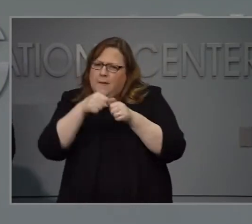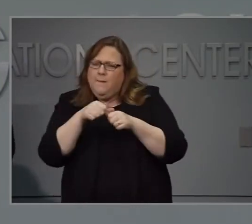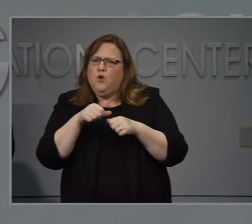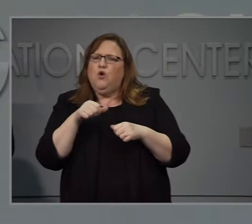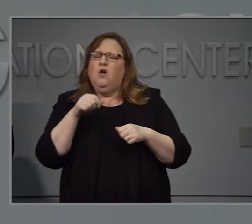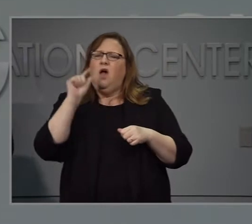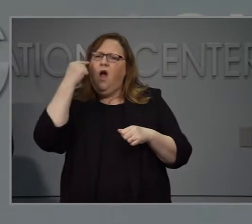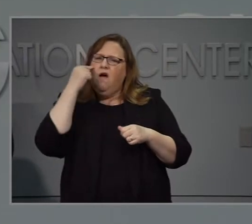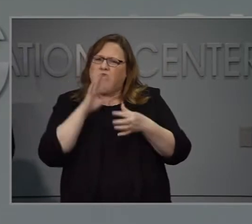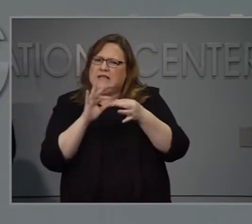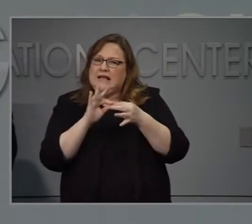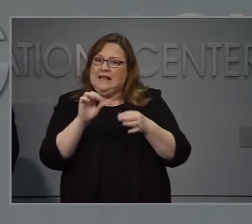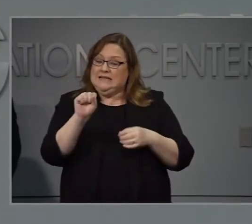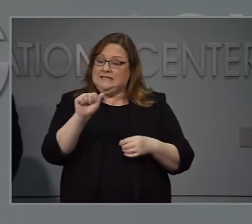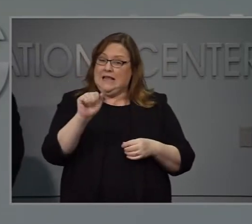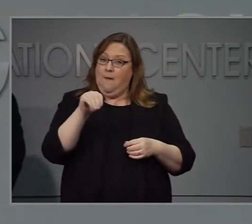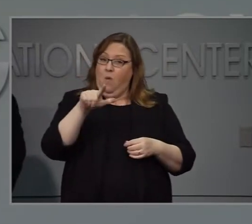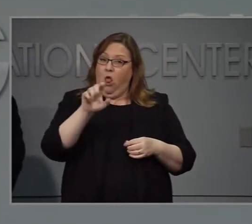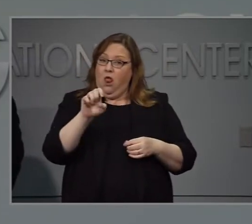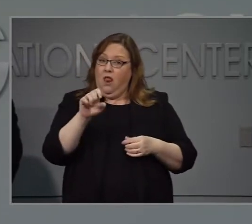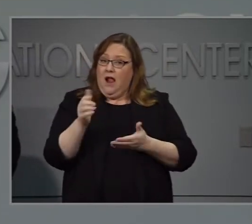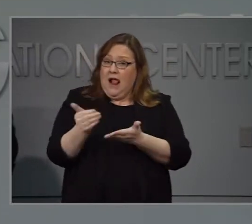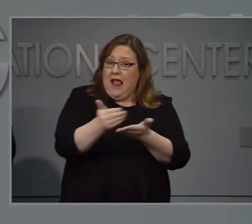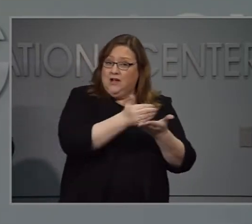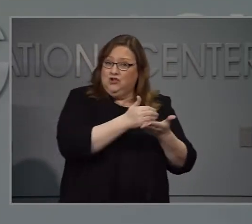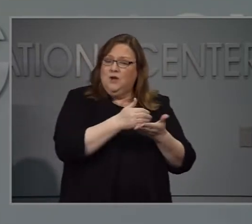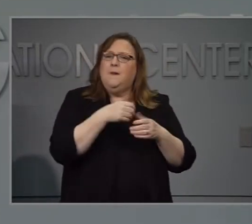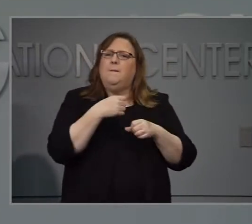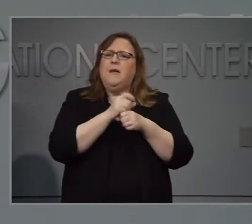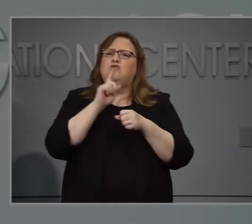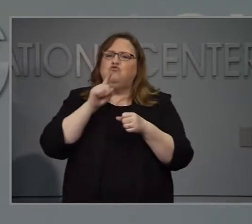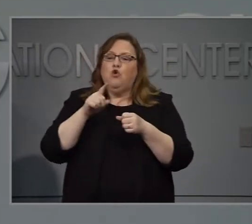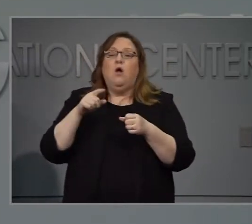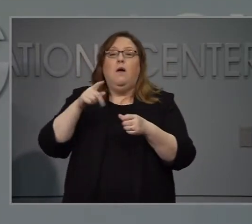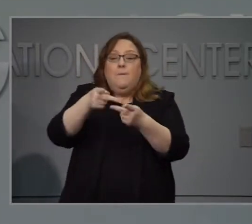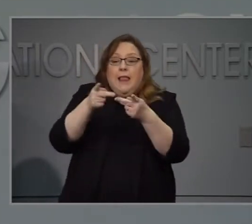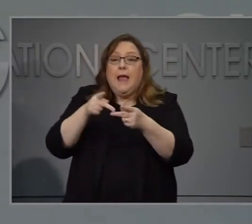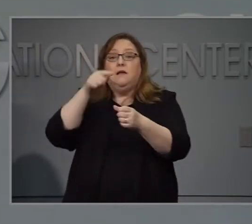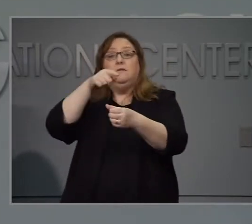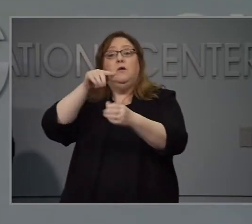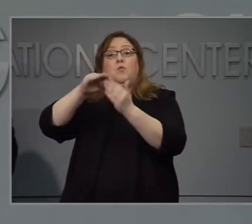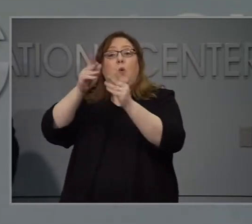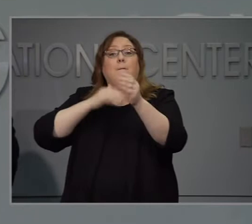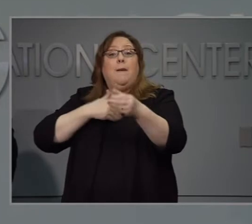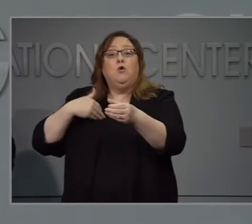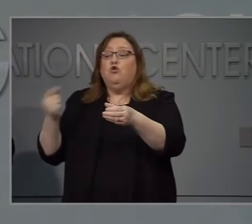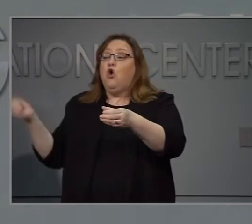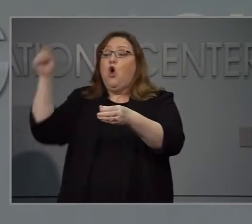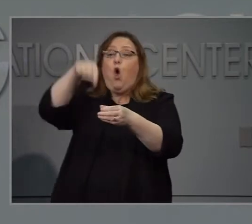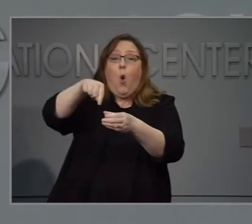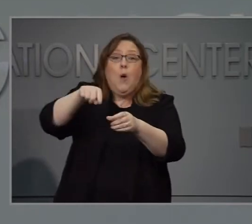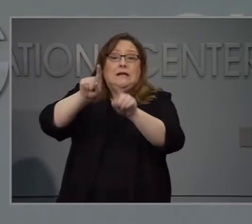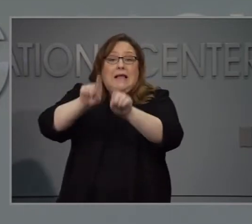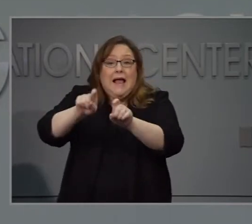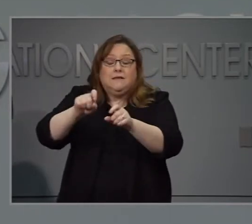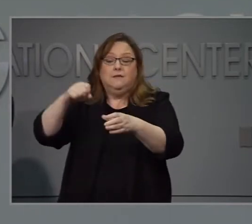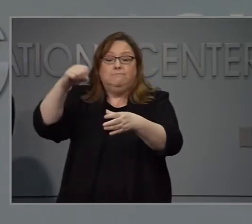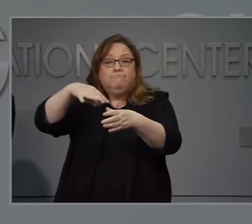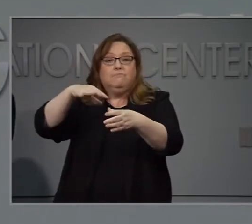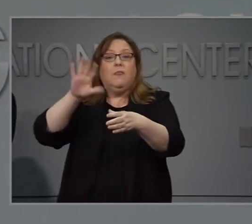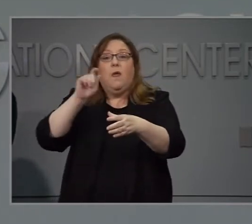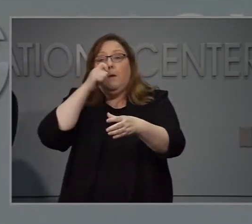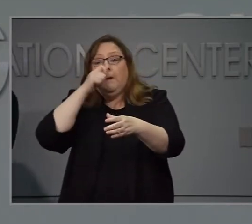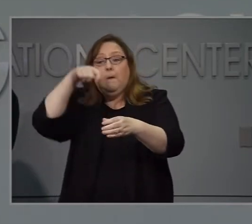hay que ver cómo están recopilando las muestras y que estén en todas las comunidades en todo el estado y el otro